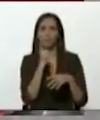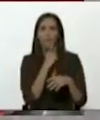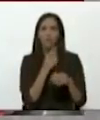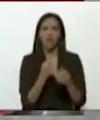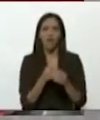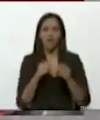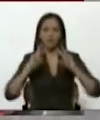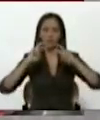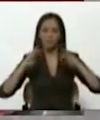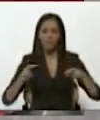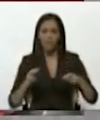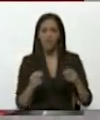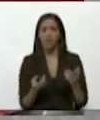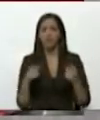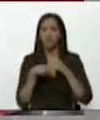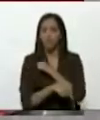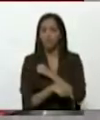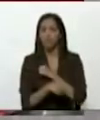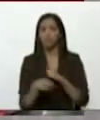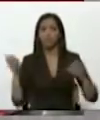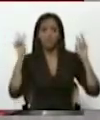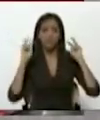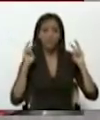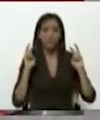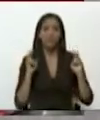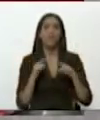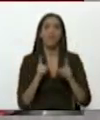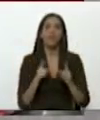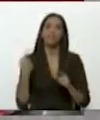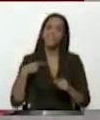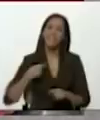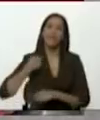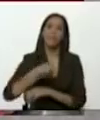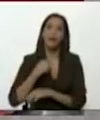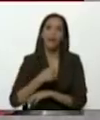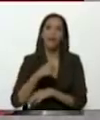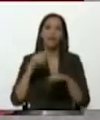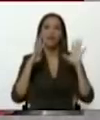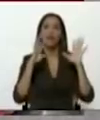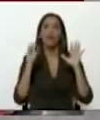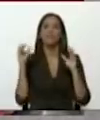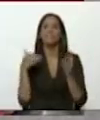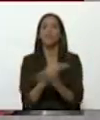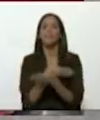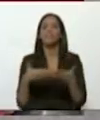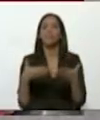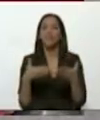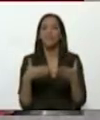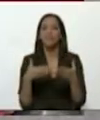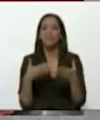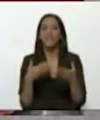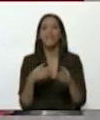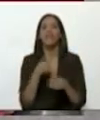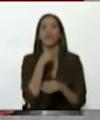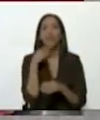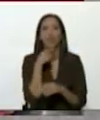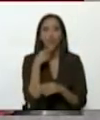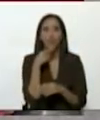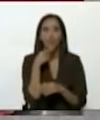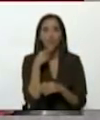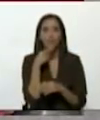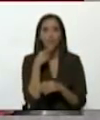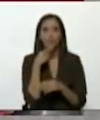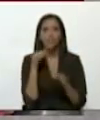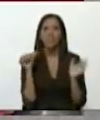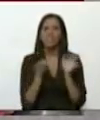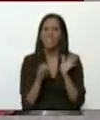Fondos públicos, según ellos, pero tienen que pagar $900,000,000 en octubre. ¿De